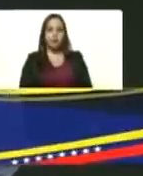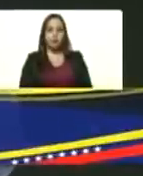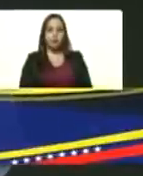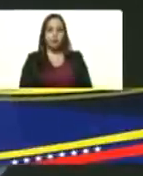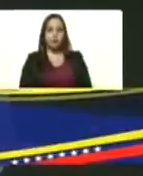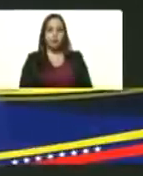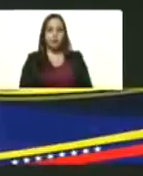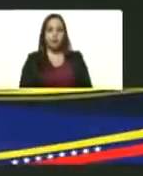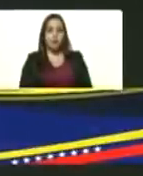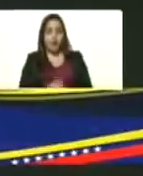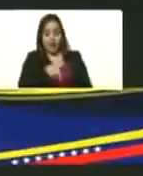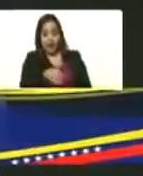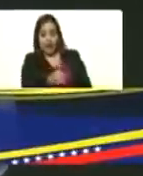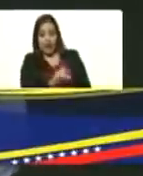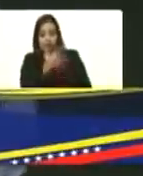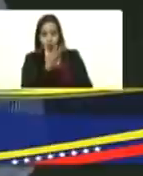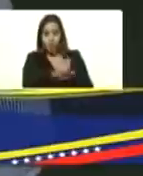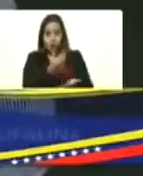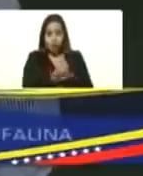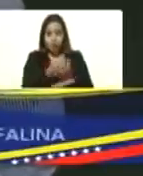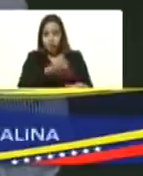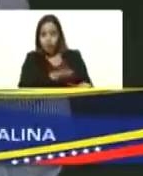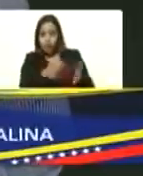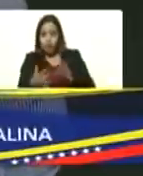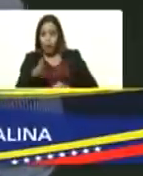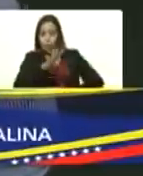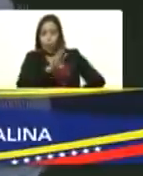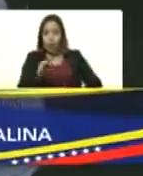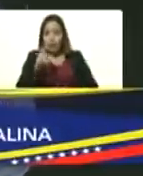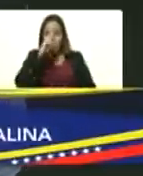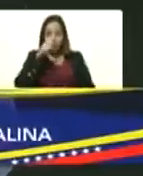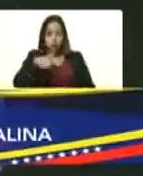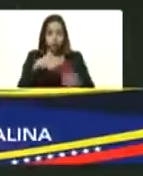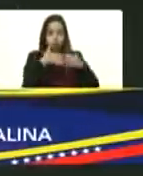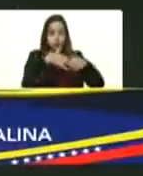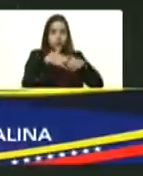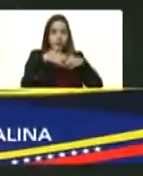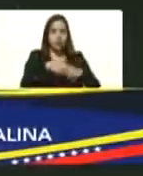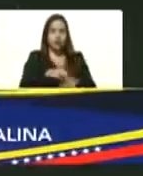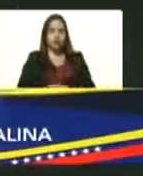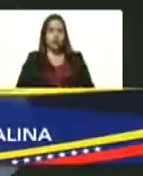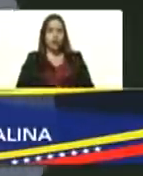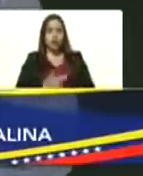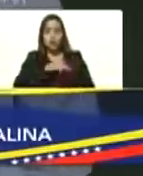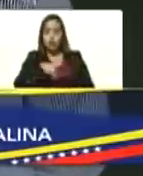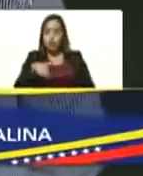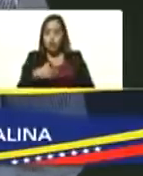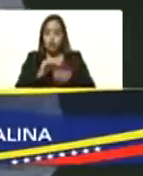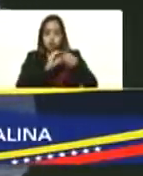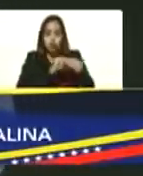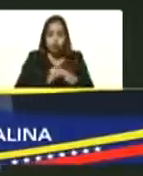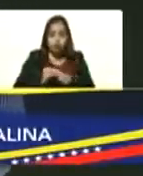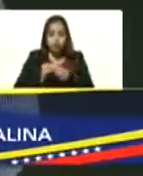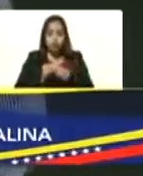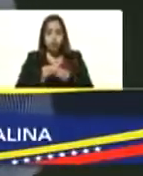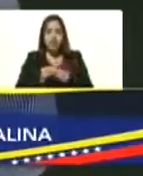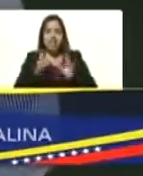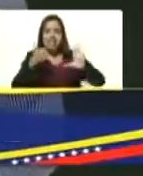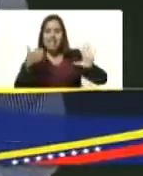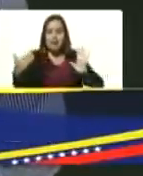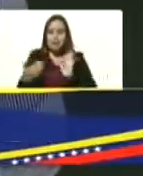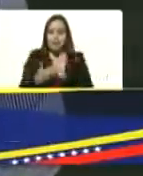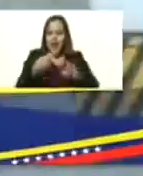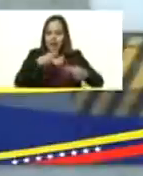radicada en el estado monagas de hace más de 40 años nosotros operamos en aproximadamente 6000 hectáreas